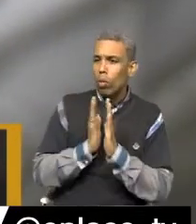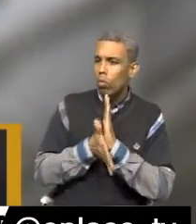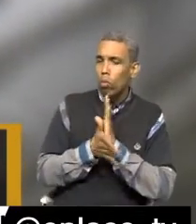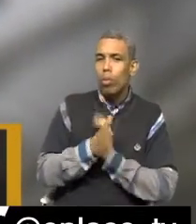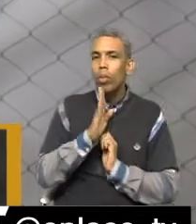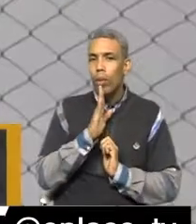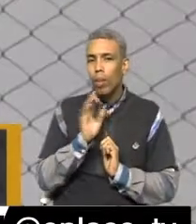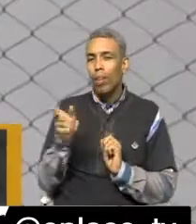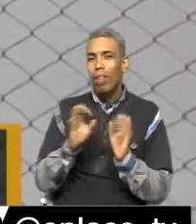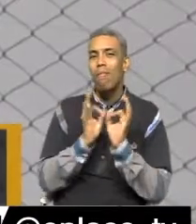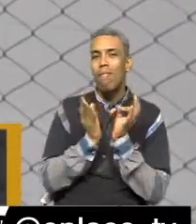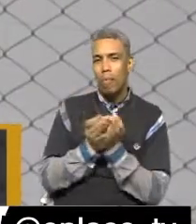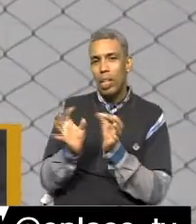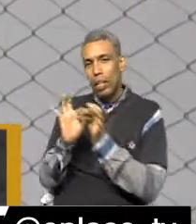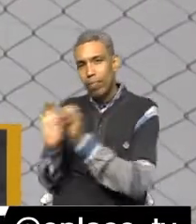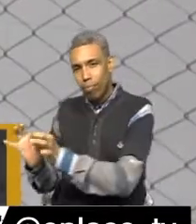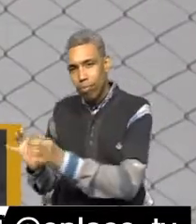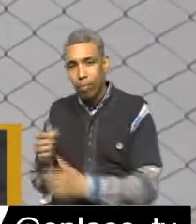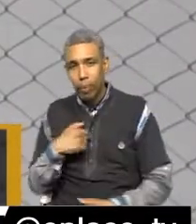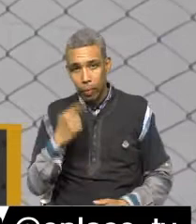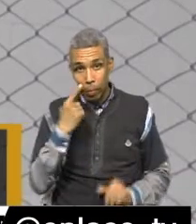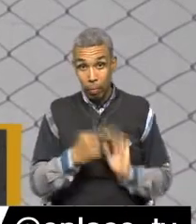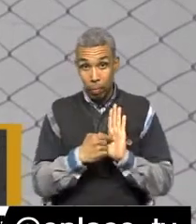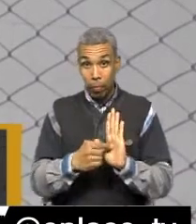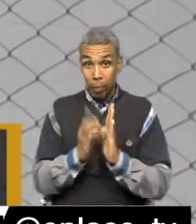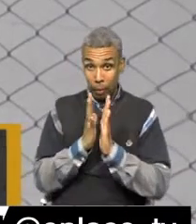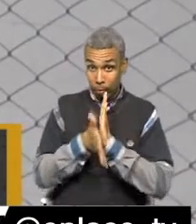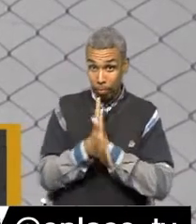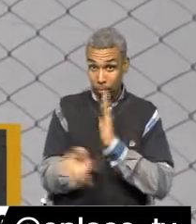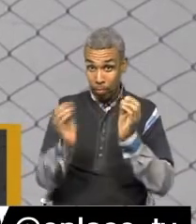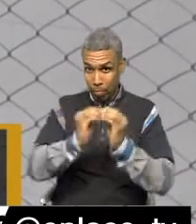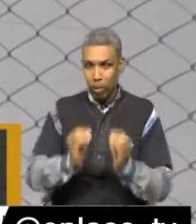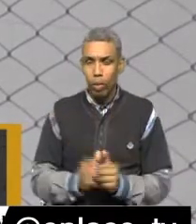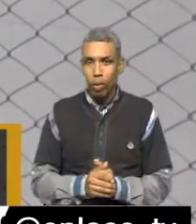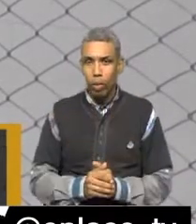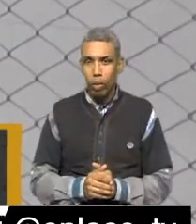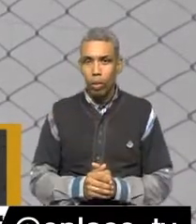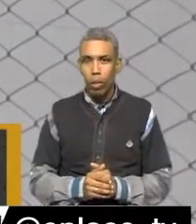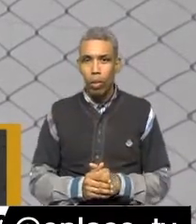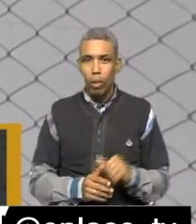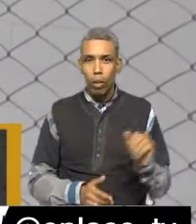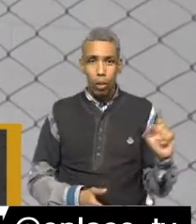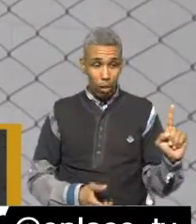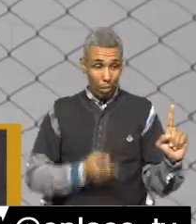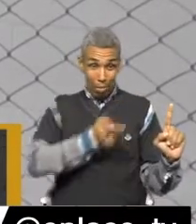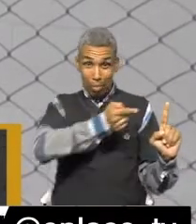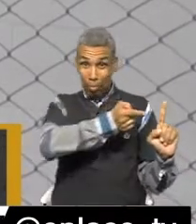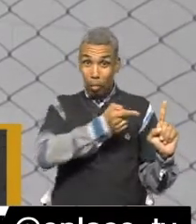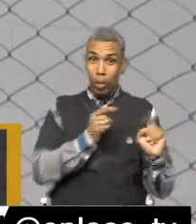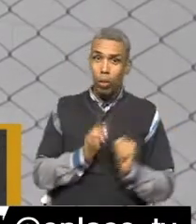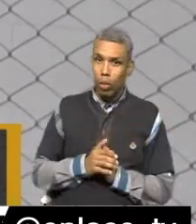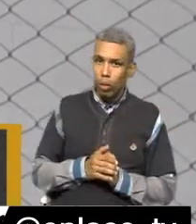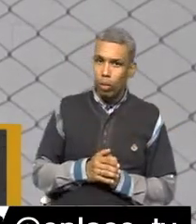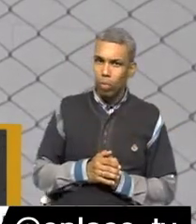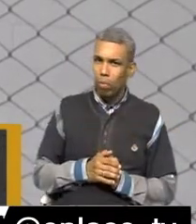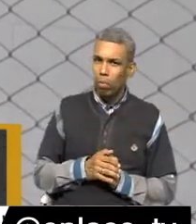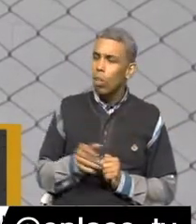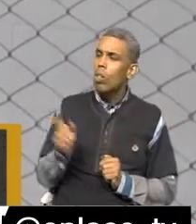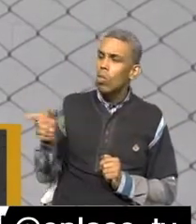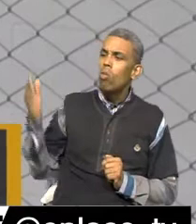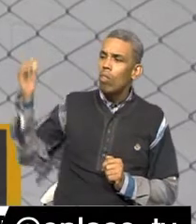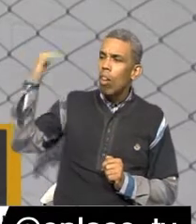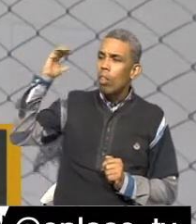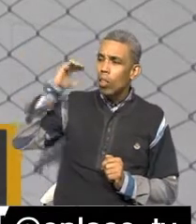hermanos y el agresor. Esa persona hablaba de que hubo una dificultad con mis hermanos hace 4 años, en donde